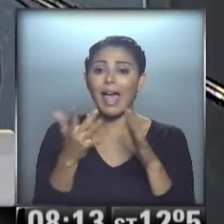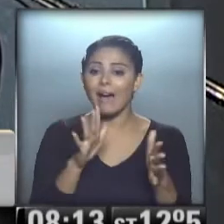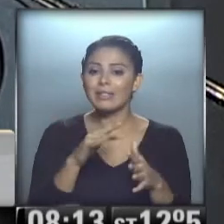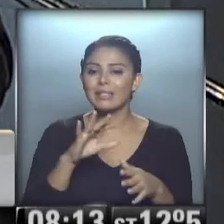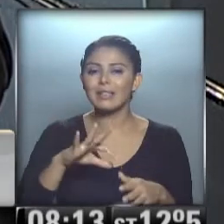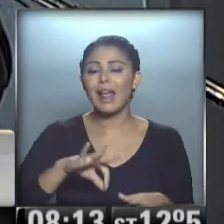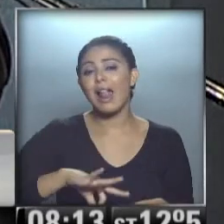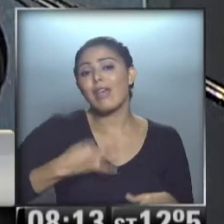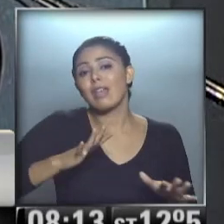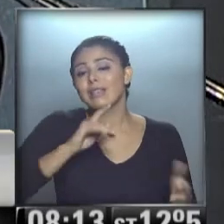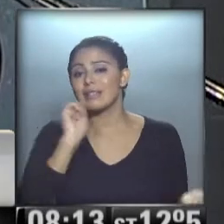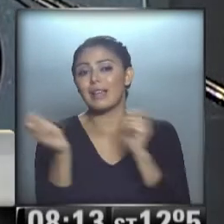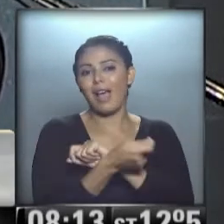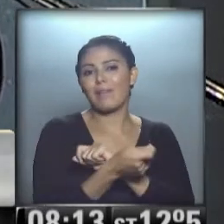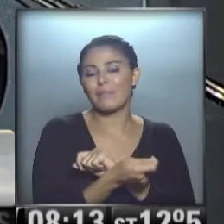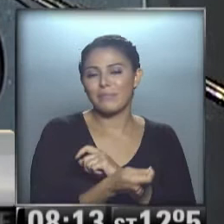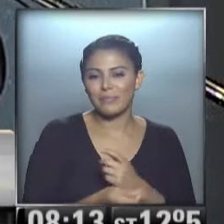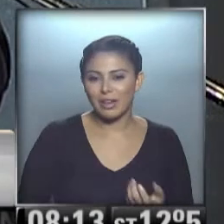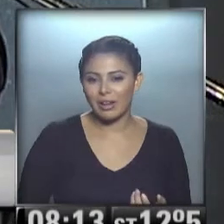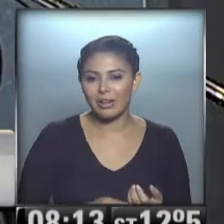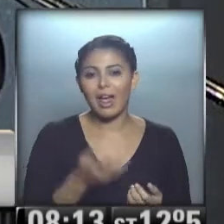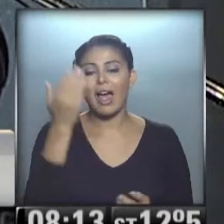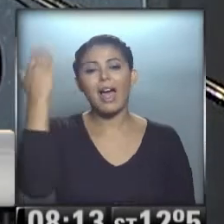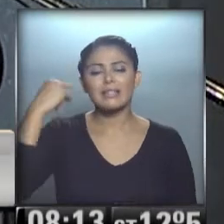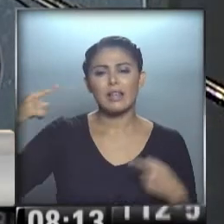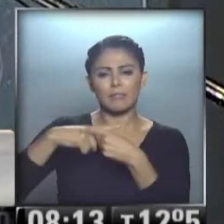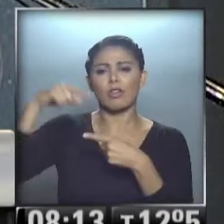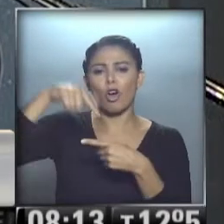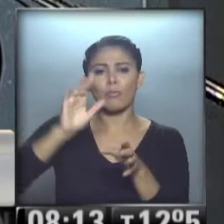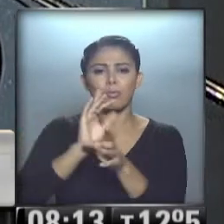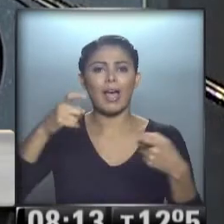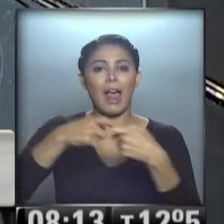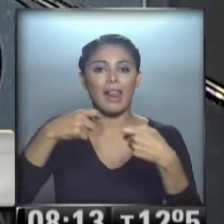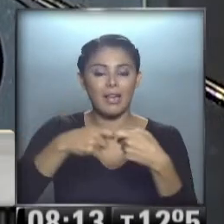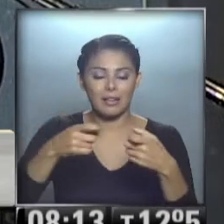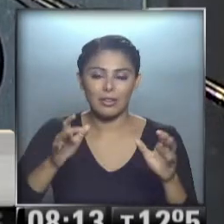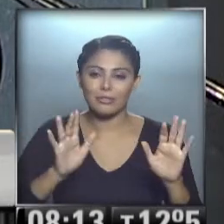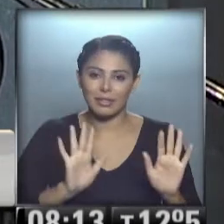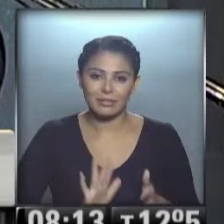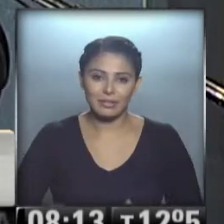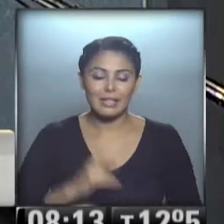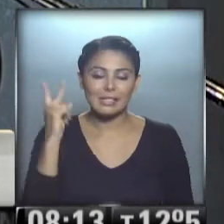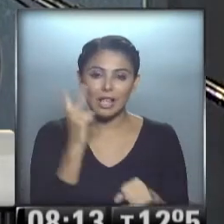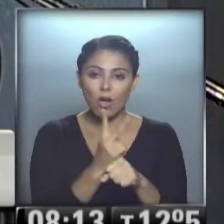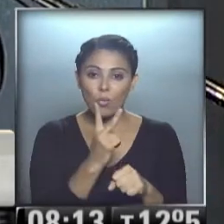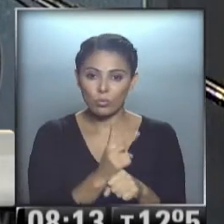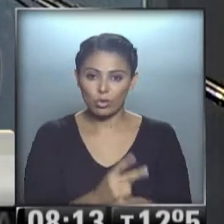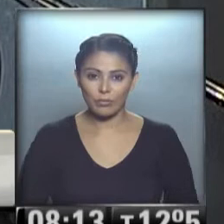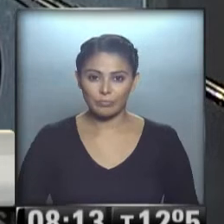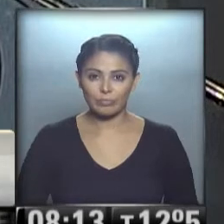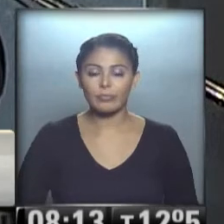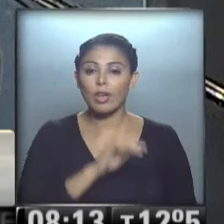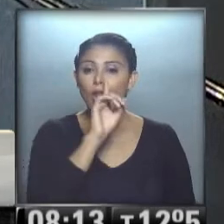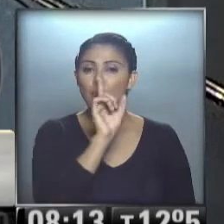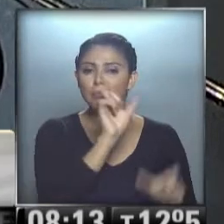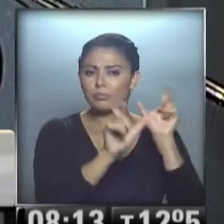cambia. Los enemigos de ayer son los aliados de hoy. En segundo lugar, ninguno de los dirigentes